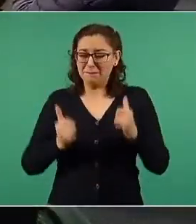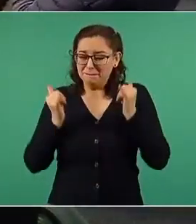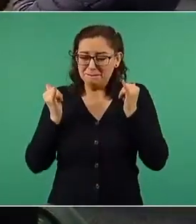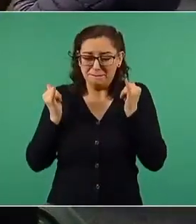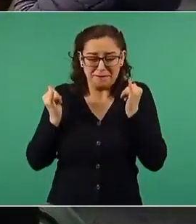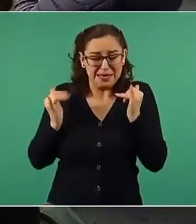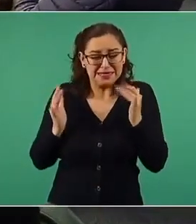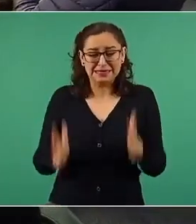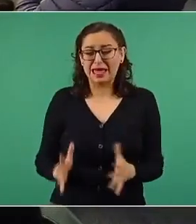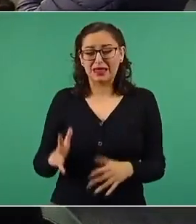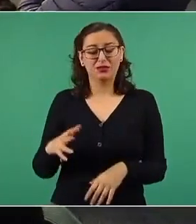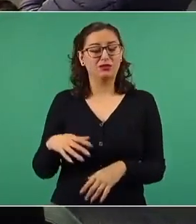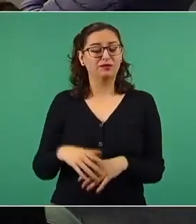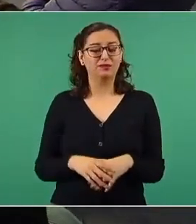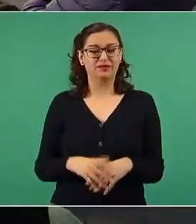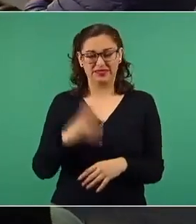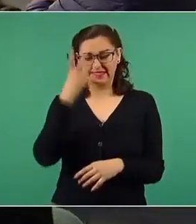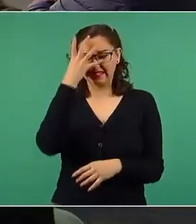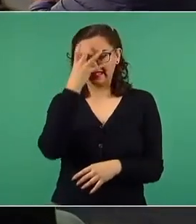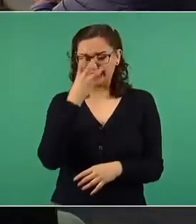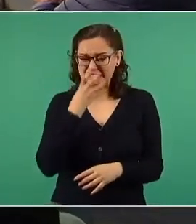es.